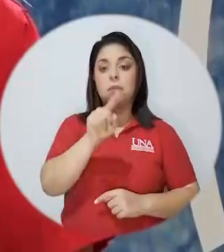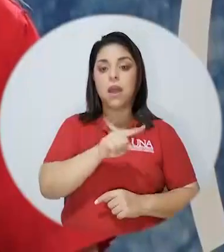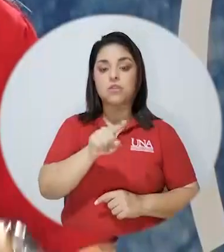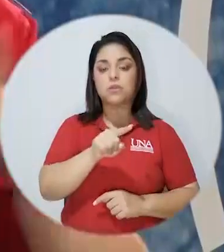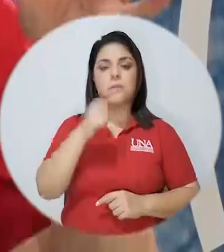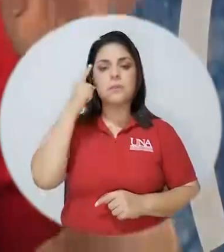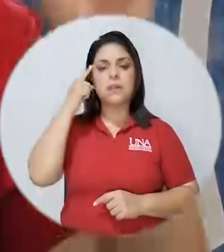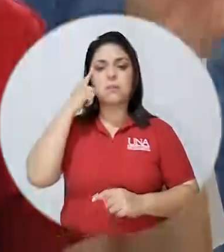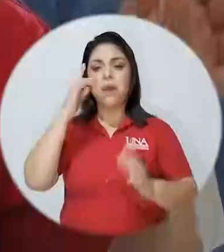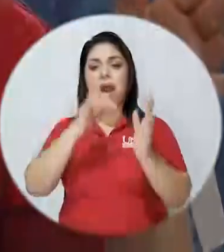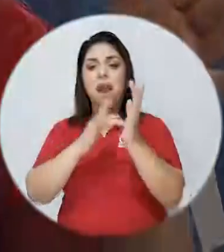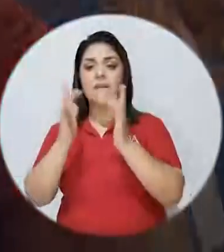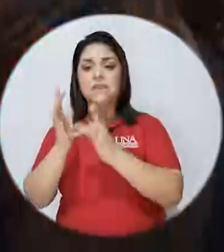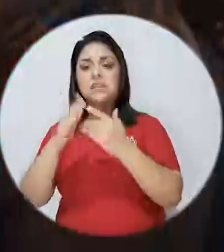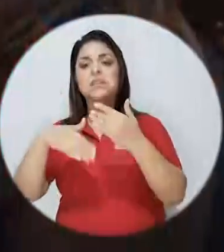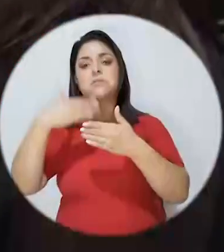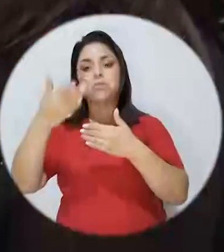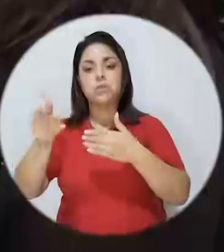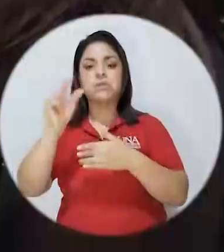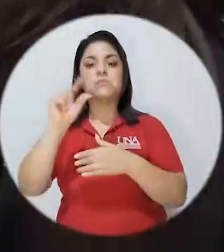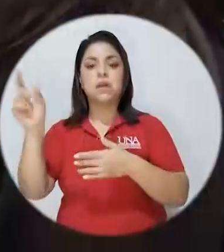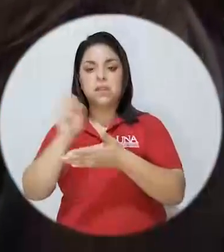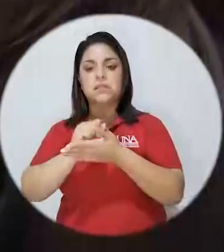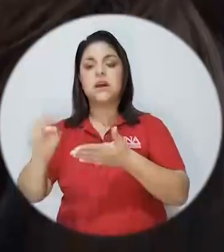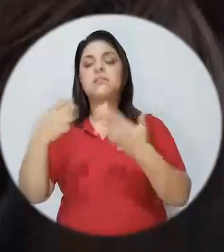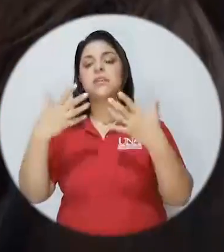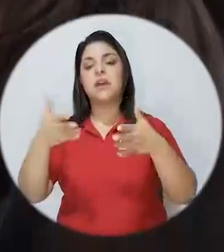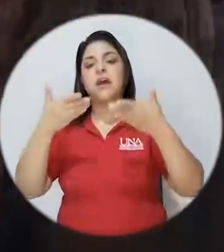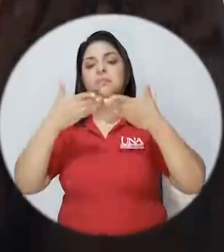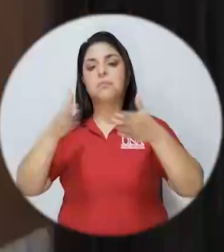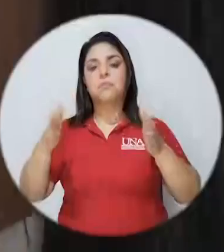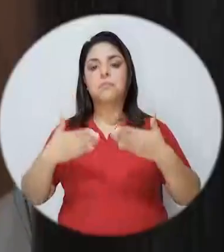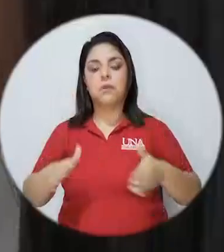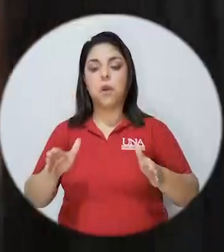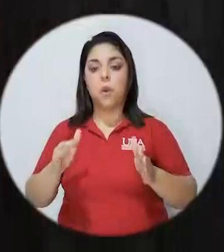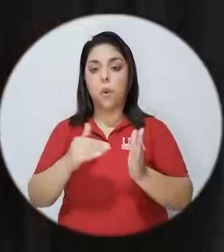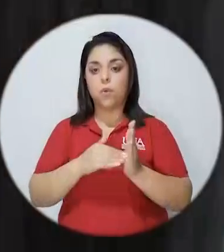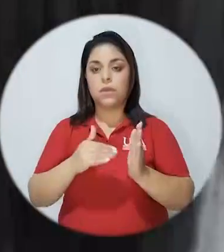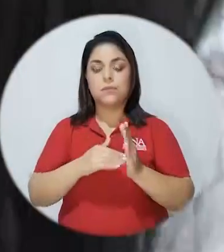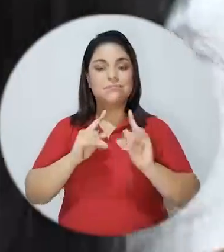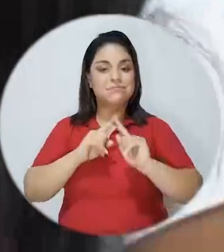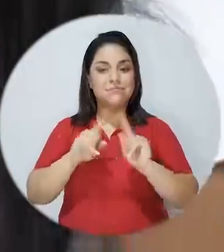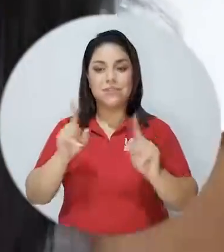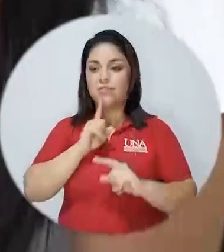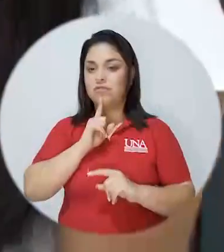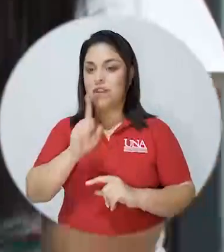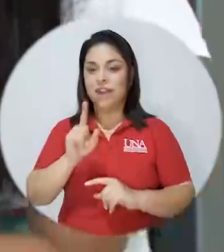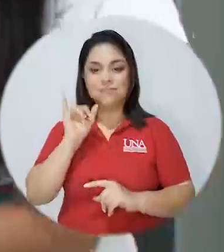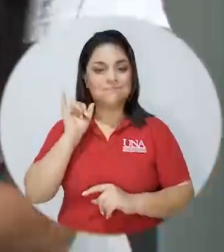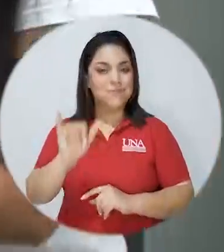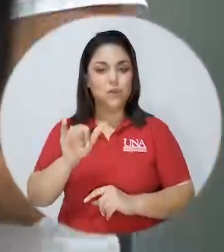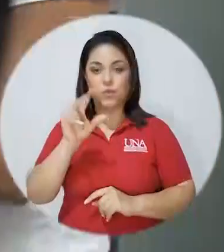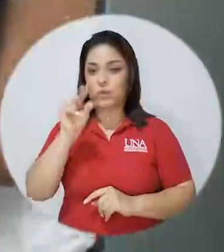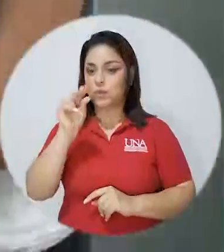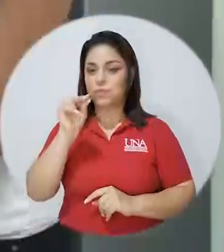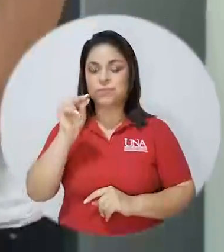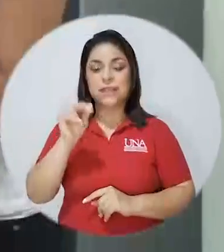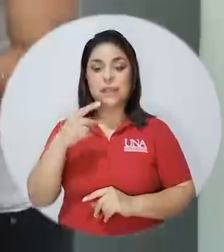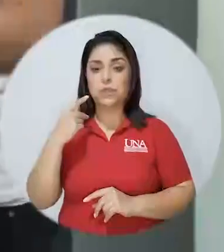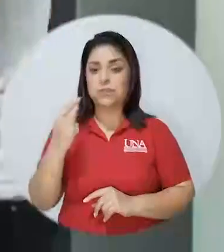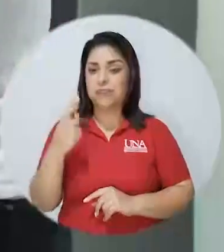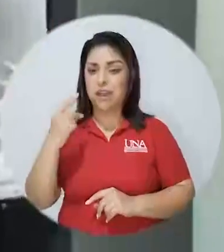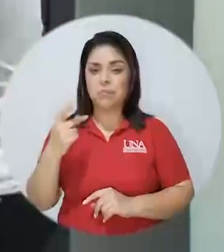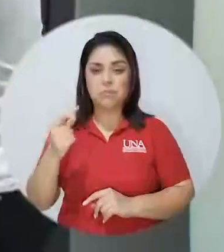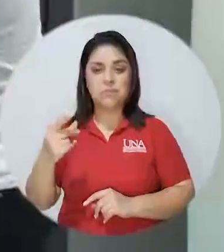se pensaba que en abril, después de Semana Santa, la gente iba a estar volviendo, que las clases iban a volver. La realidad es que no fue así. Entonces fue como correr